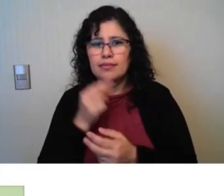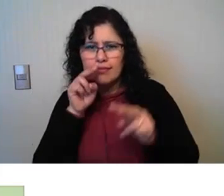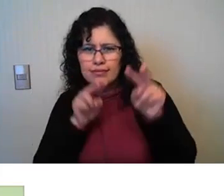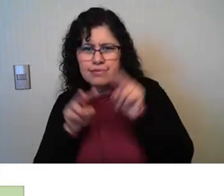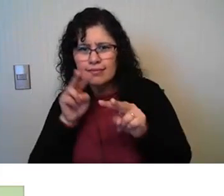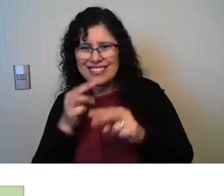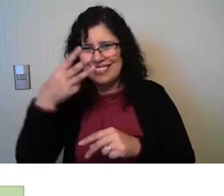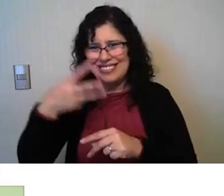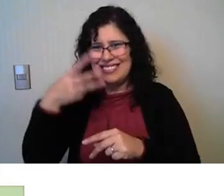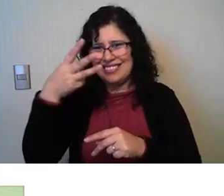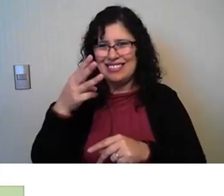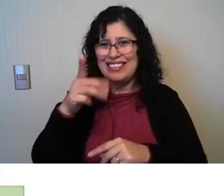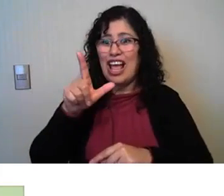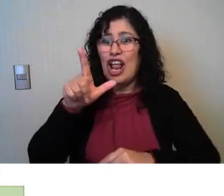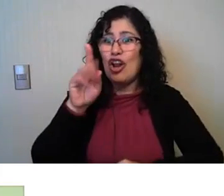tres lóbulos.